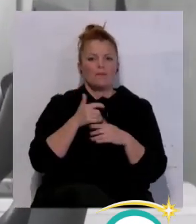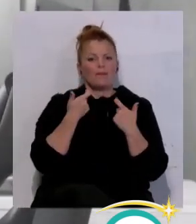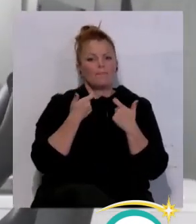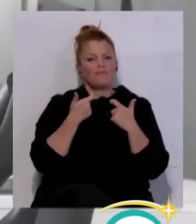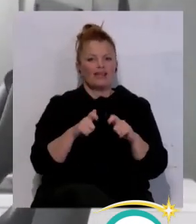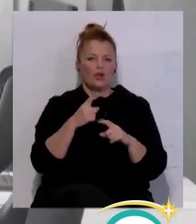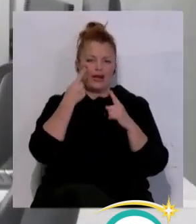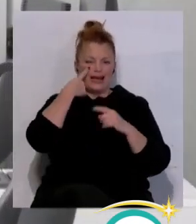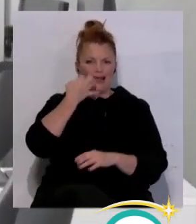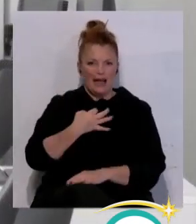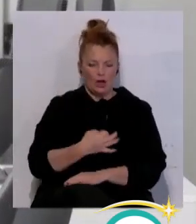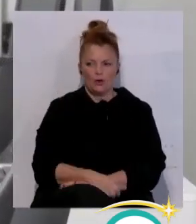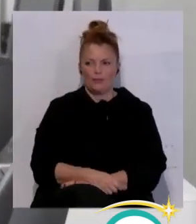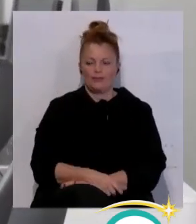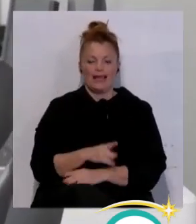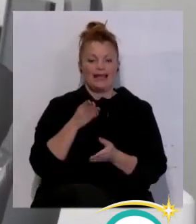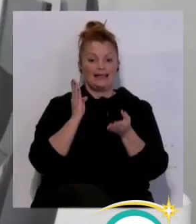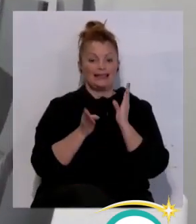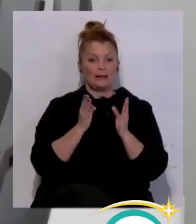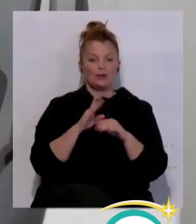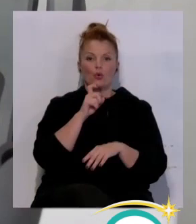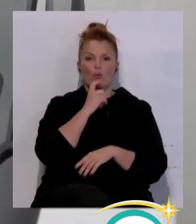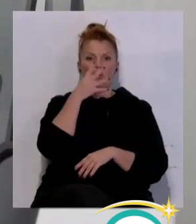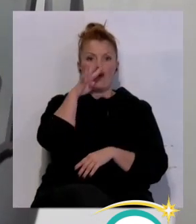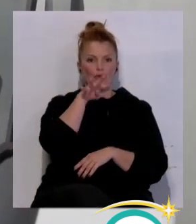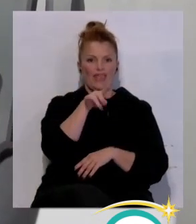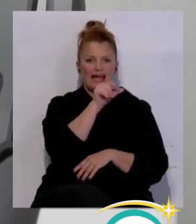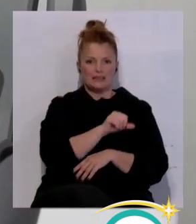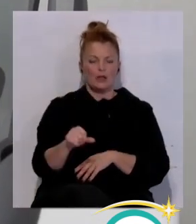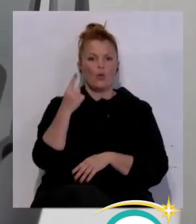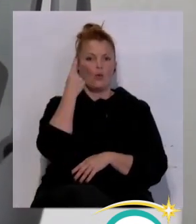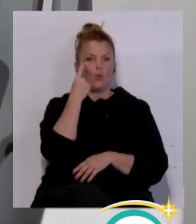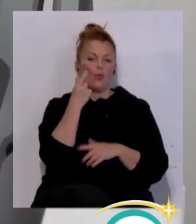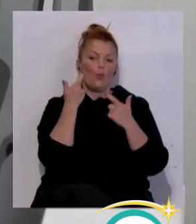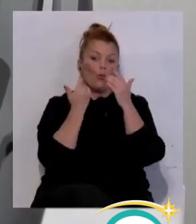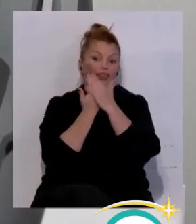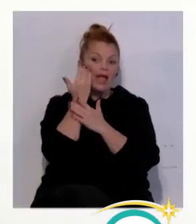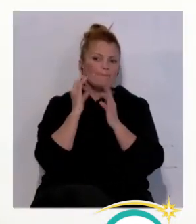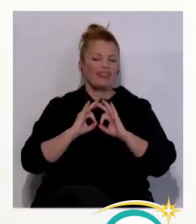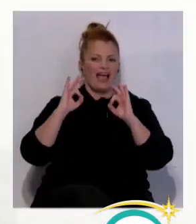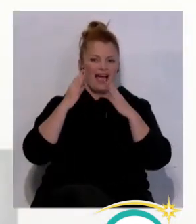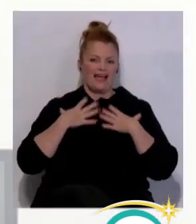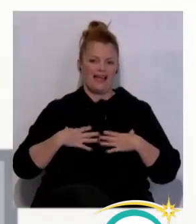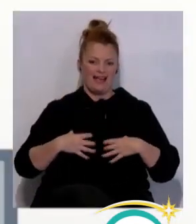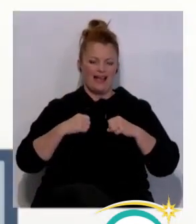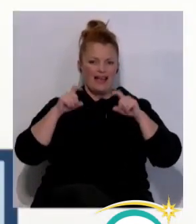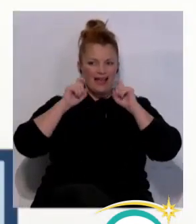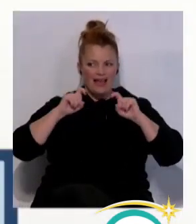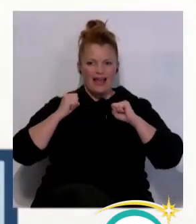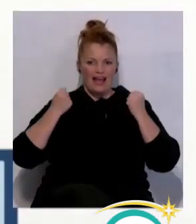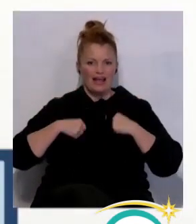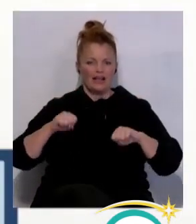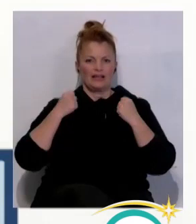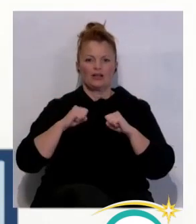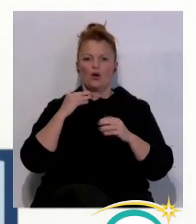de riesgo. El tratamiento lo hacemos 4 días a la semana. Un día se dedica a la educación sanitaria, que el ejercicio los pacientes lo van